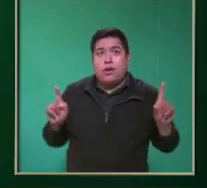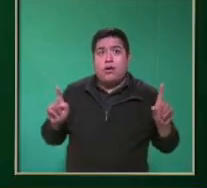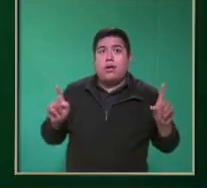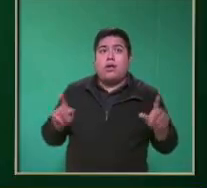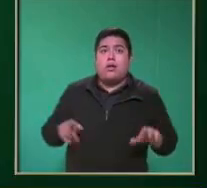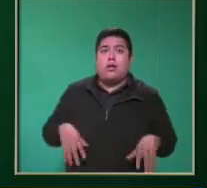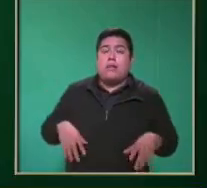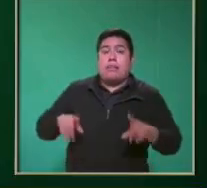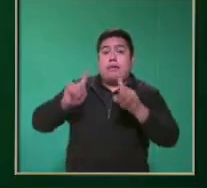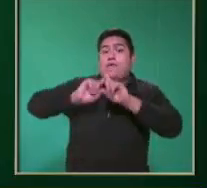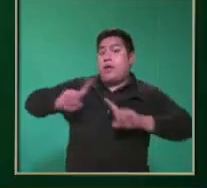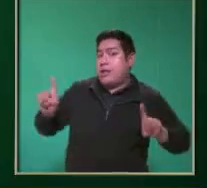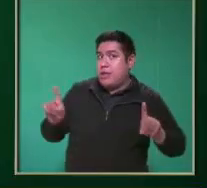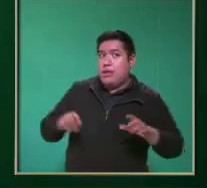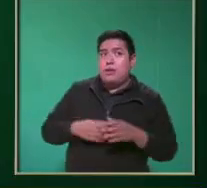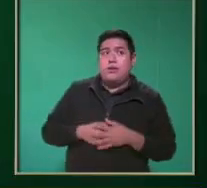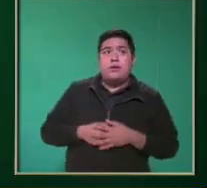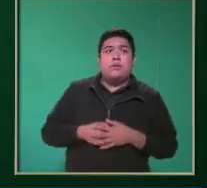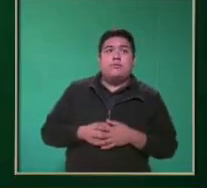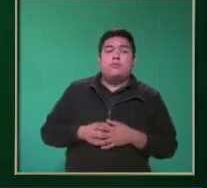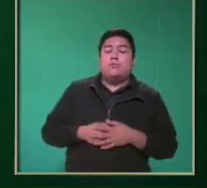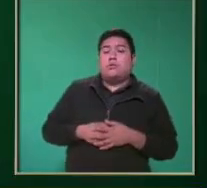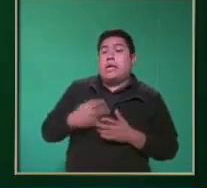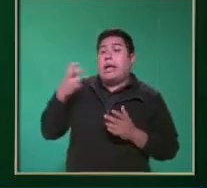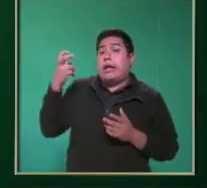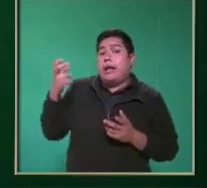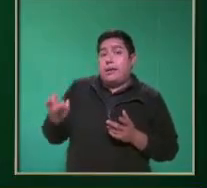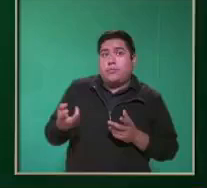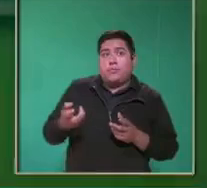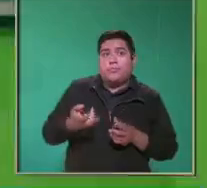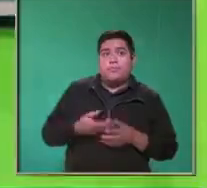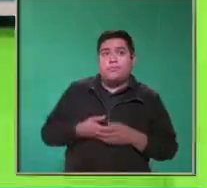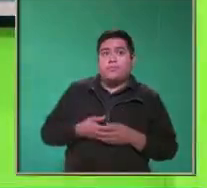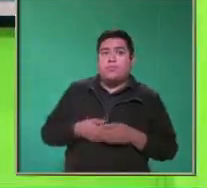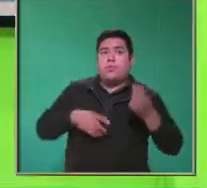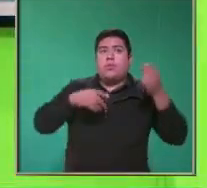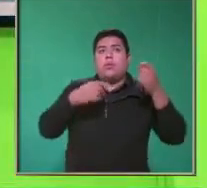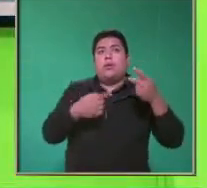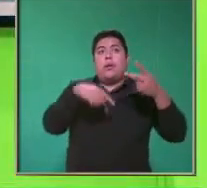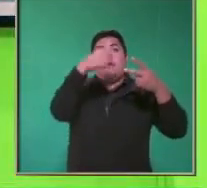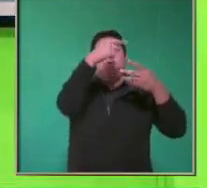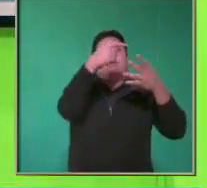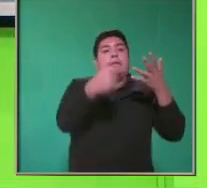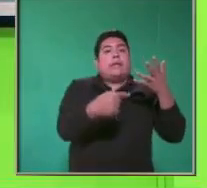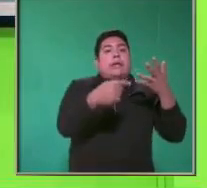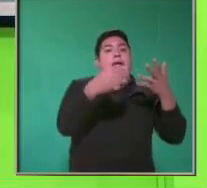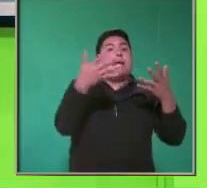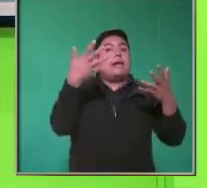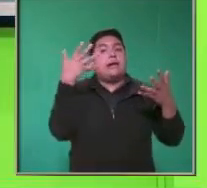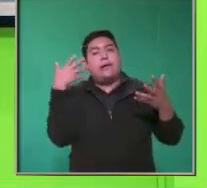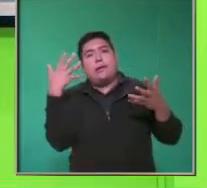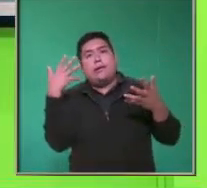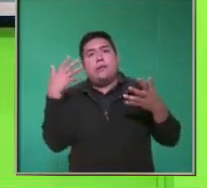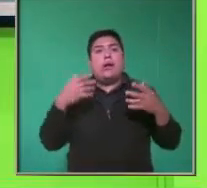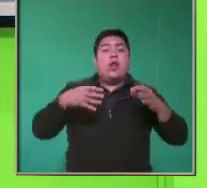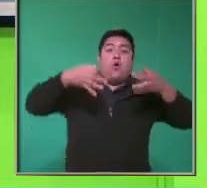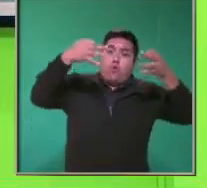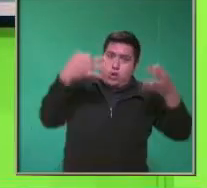presión atmosférica diferente, que ya eso tiene que ver con los elementos propiamente del clima. Entonces, lo correcto